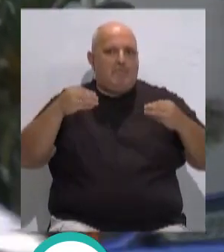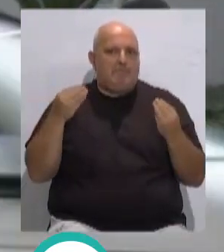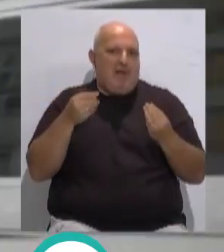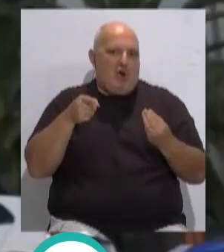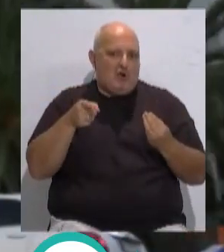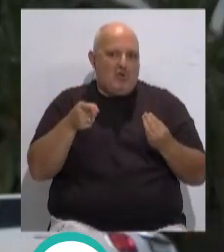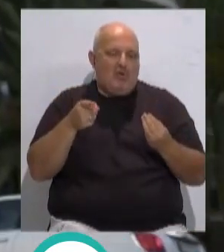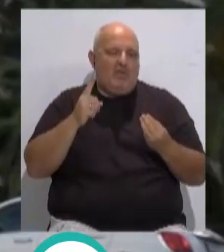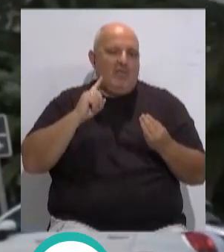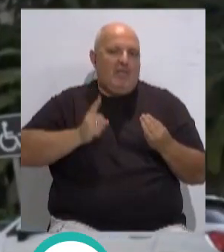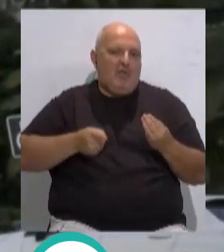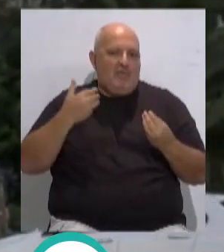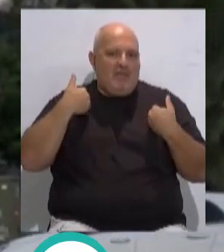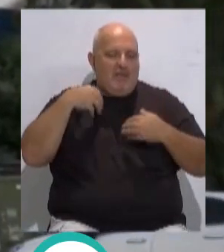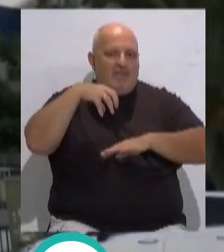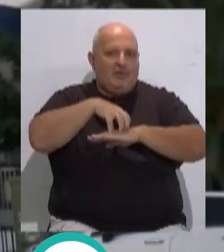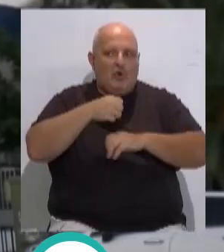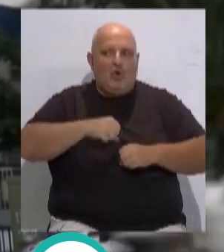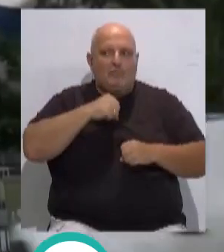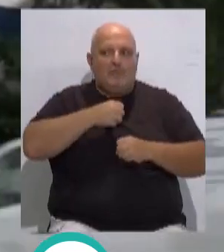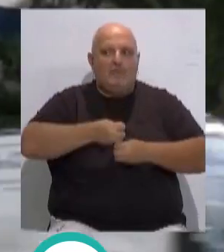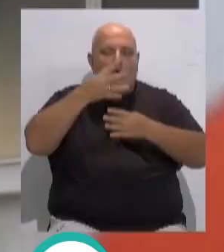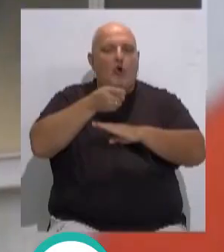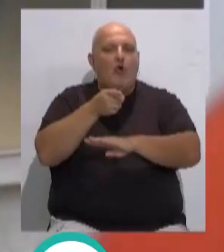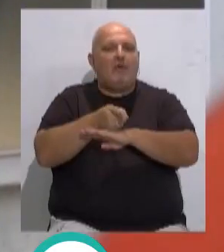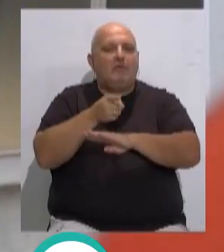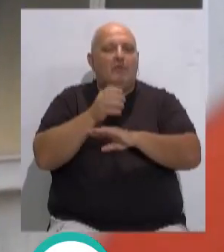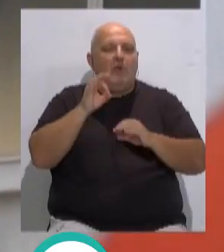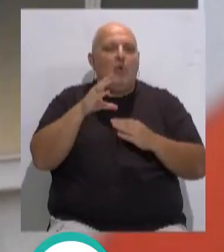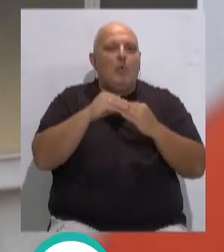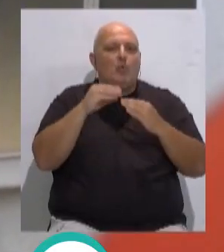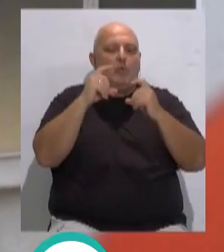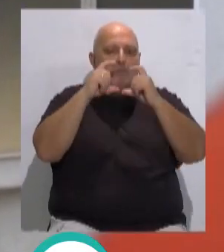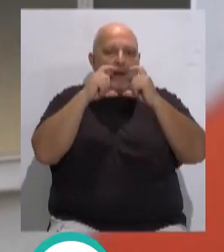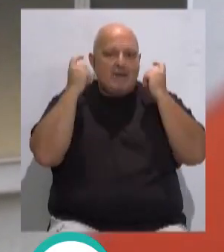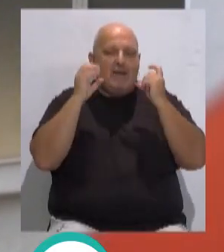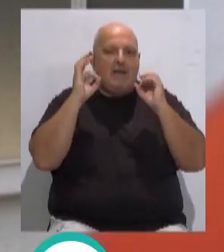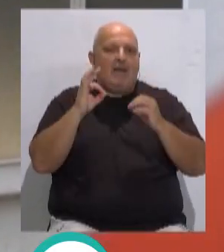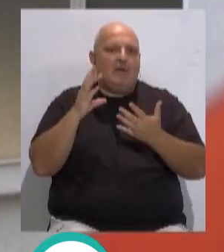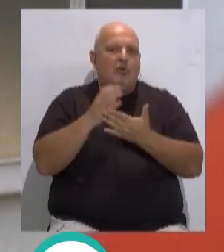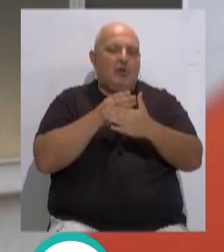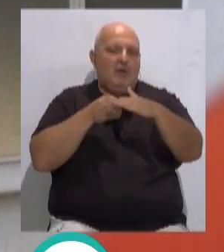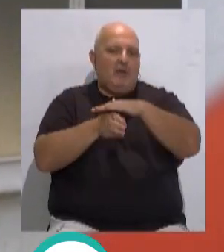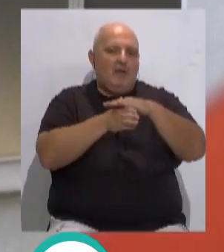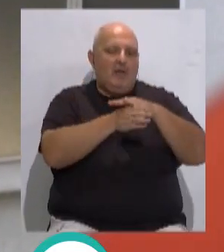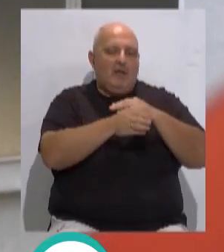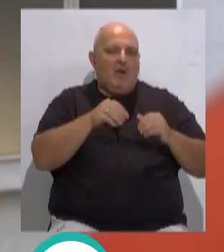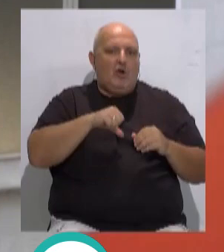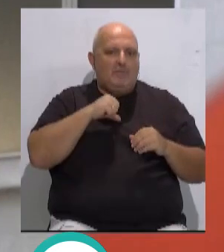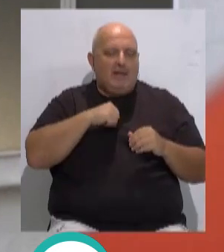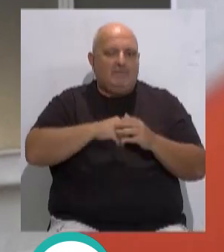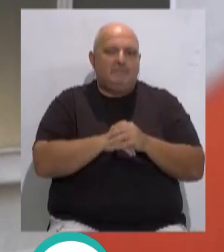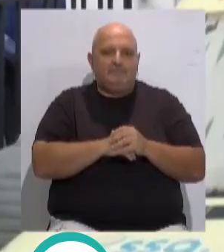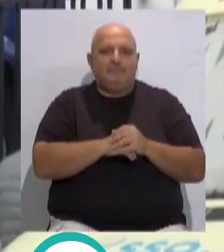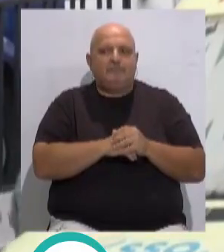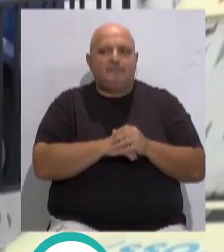trasladado la dirección del hospital, que ha recordado la obligatoriedad del uso de las mascarillas en las instalaciones hospitalarias.